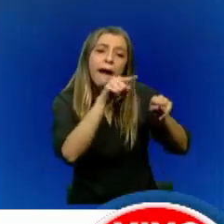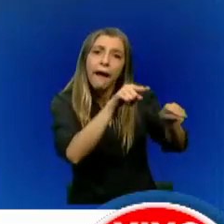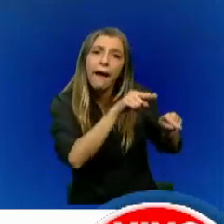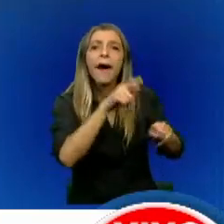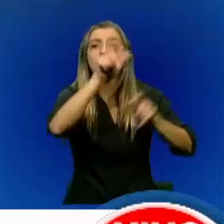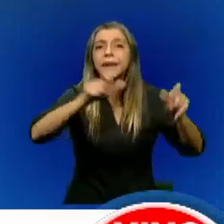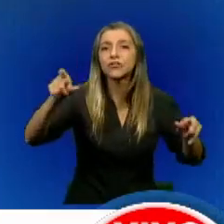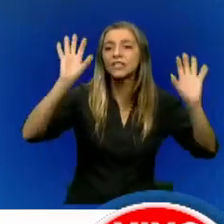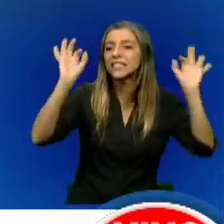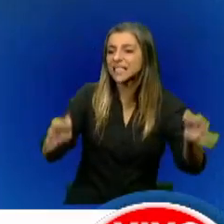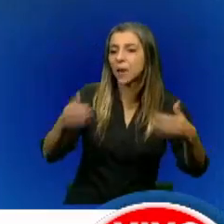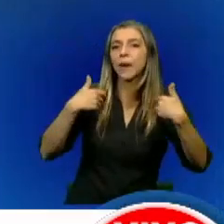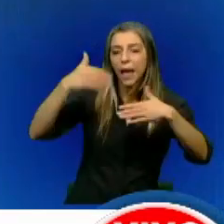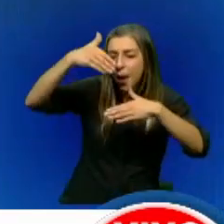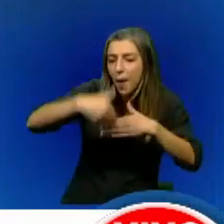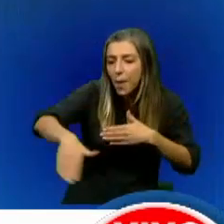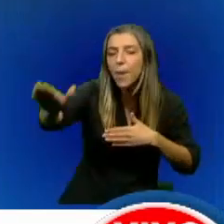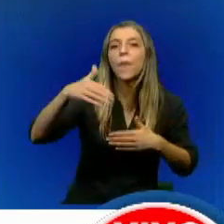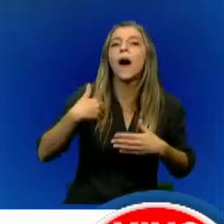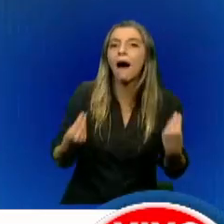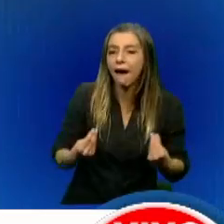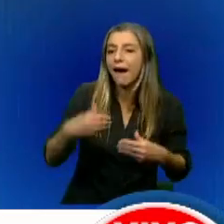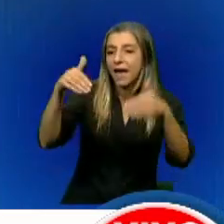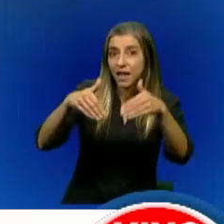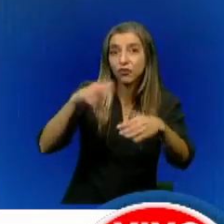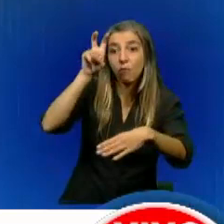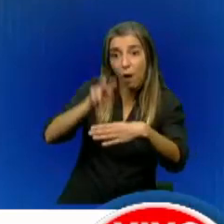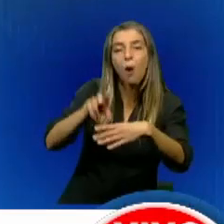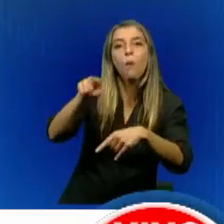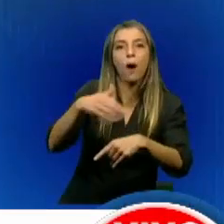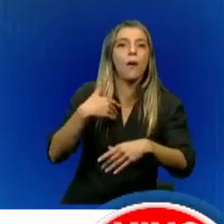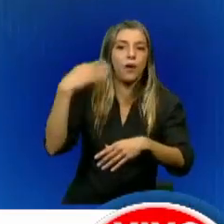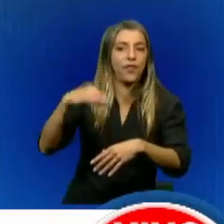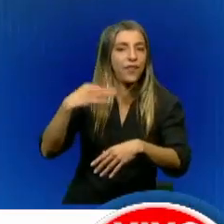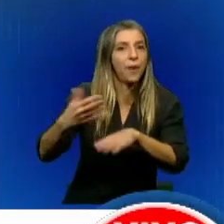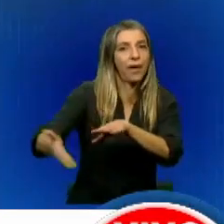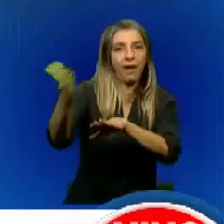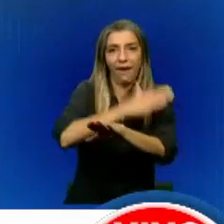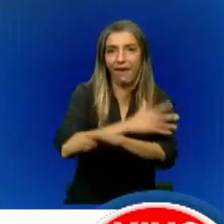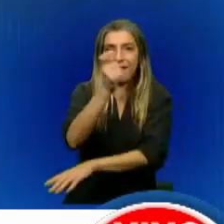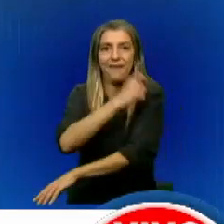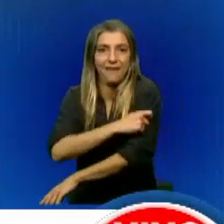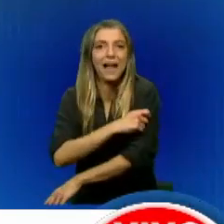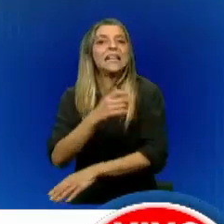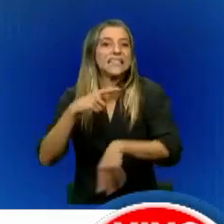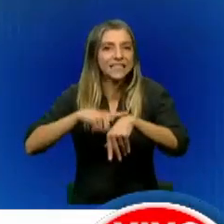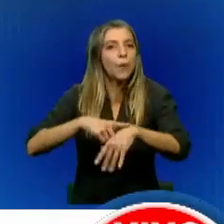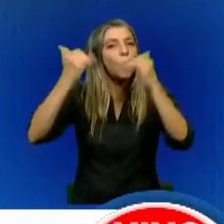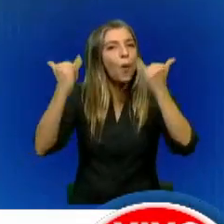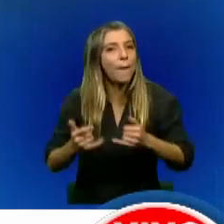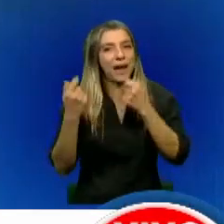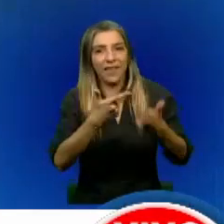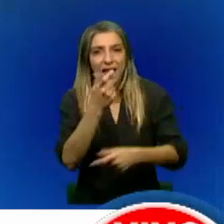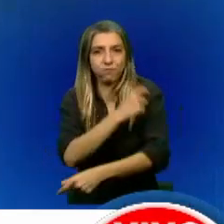tener tu vacuna y el tiempo suficiente para generar la inmunidad, porque queremos que cumplan con su deber cívico, pero queremos que lo